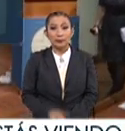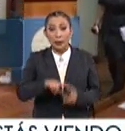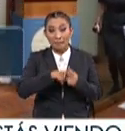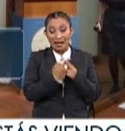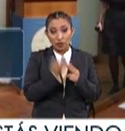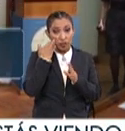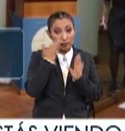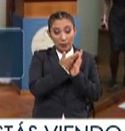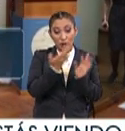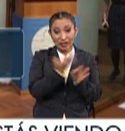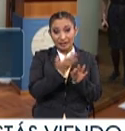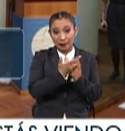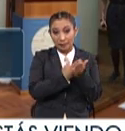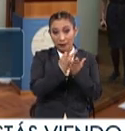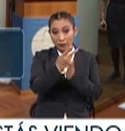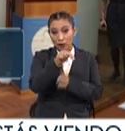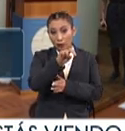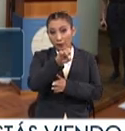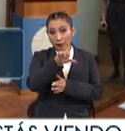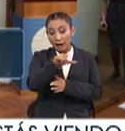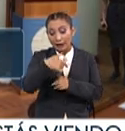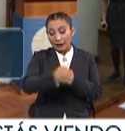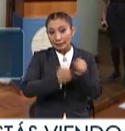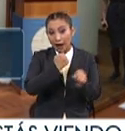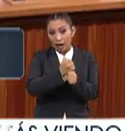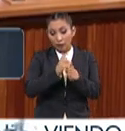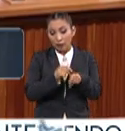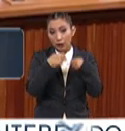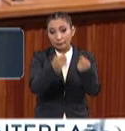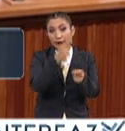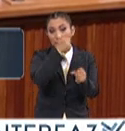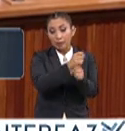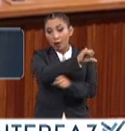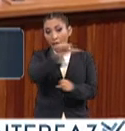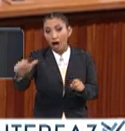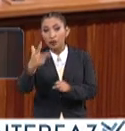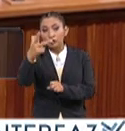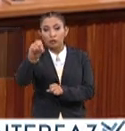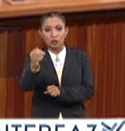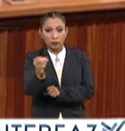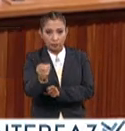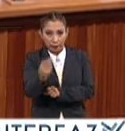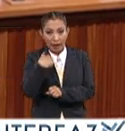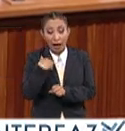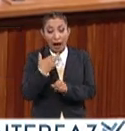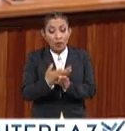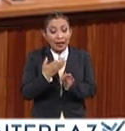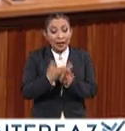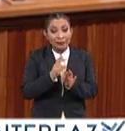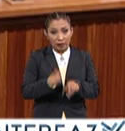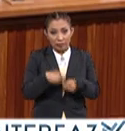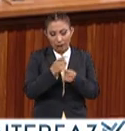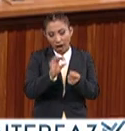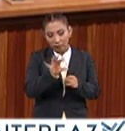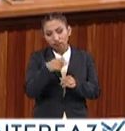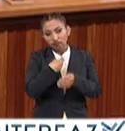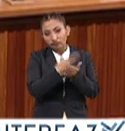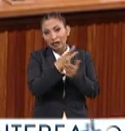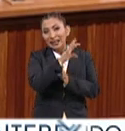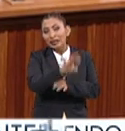Inició la temporada de los premios Nobel, que este año se entregan del 1 al 8 de octubre. Hasta el momento se han